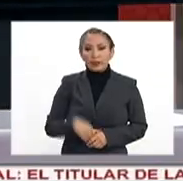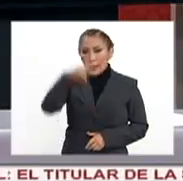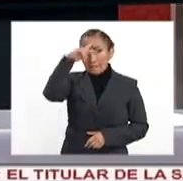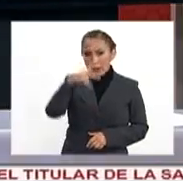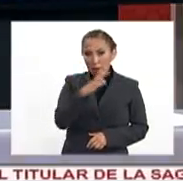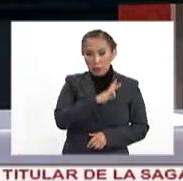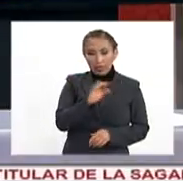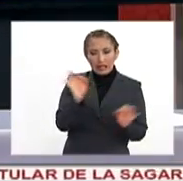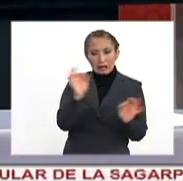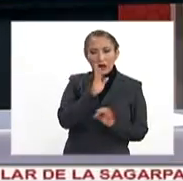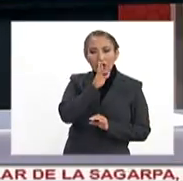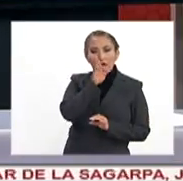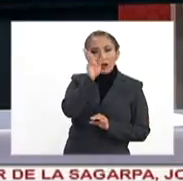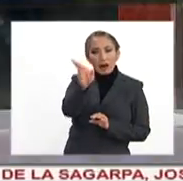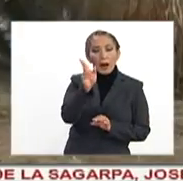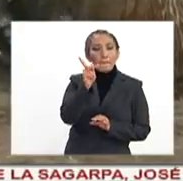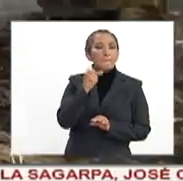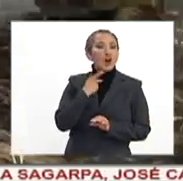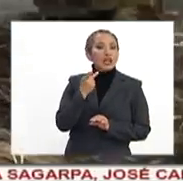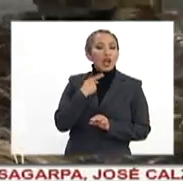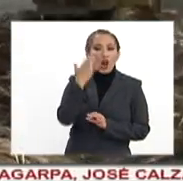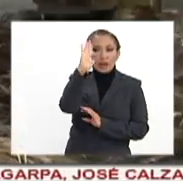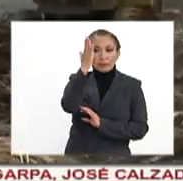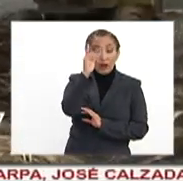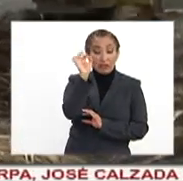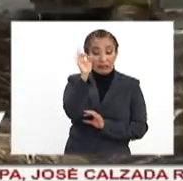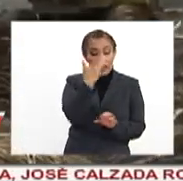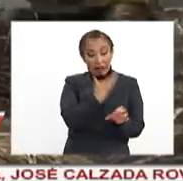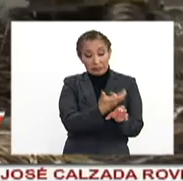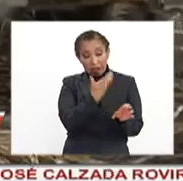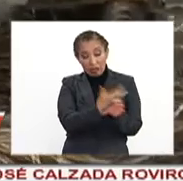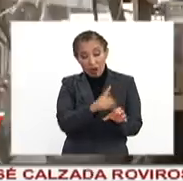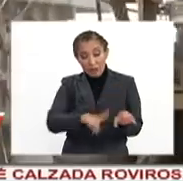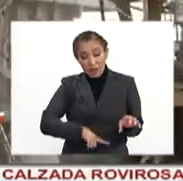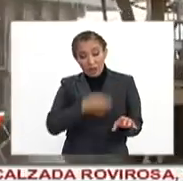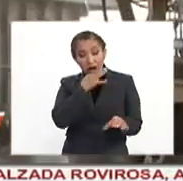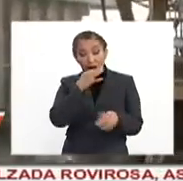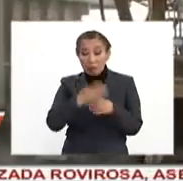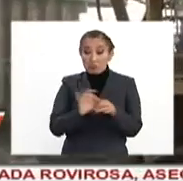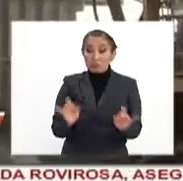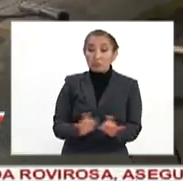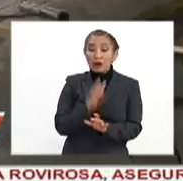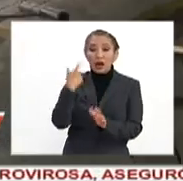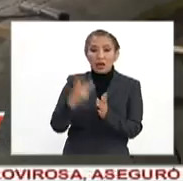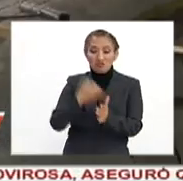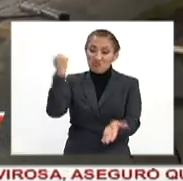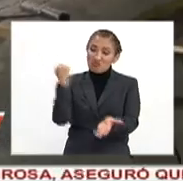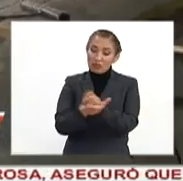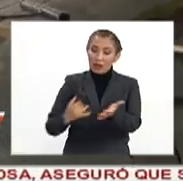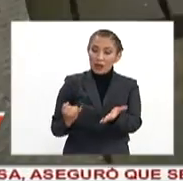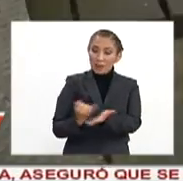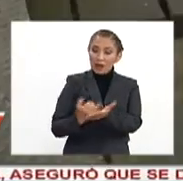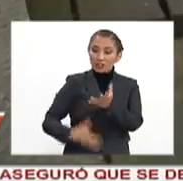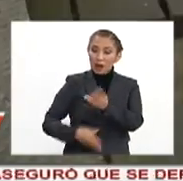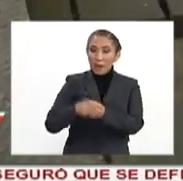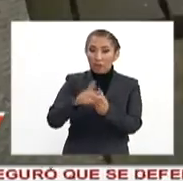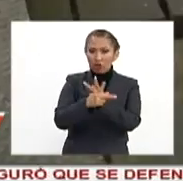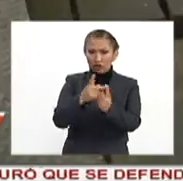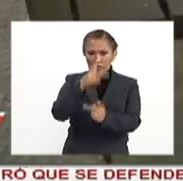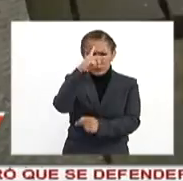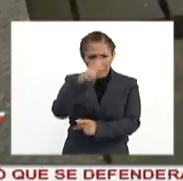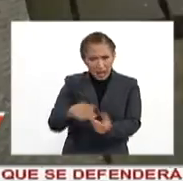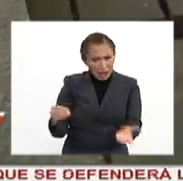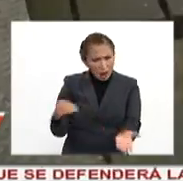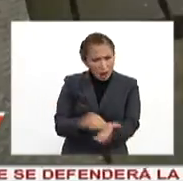México podría responder con la llamada política espejo si el gobierno de Estados Unidos cumple con su amenaza de imponer aranceles a productos